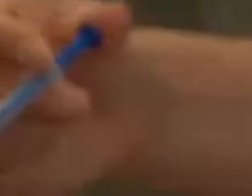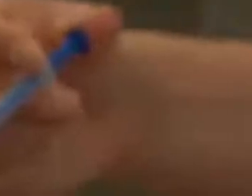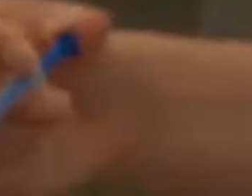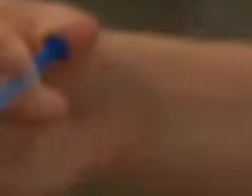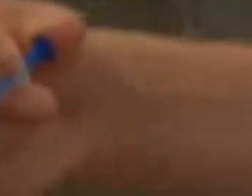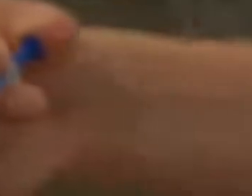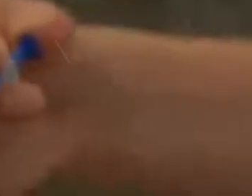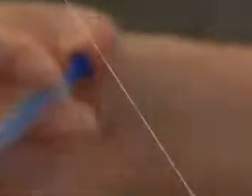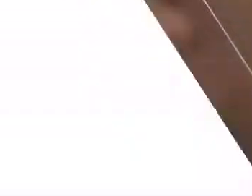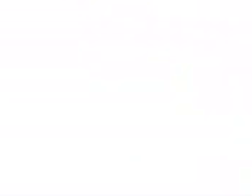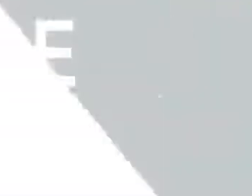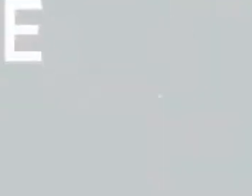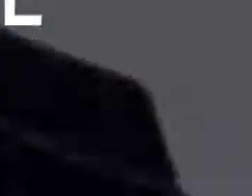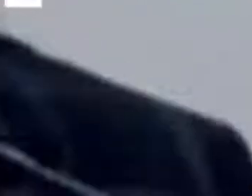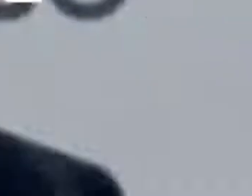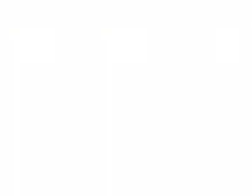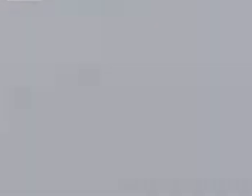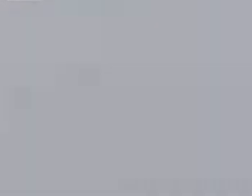de la vacuna.